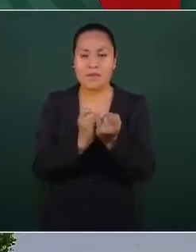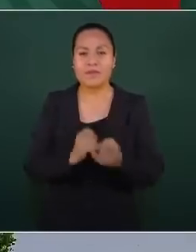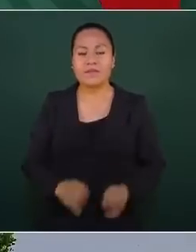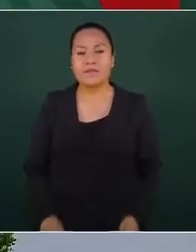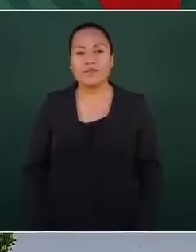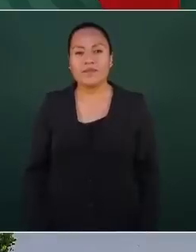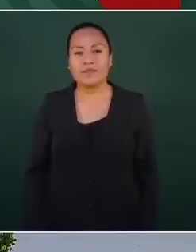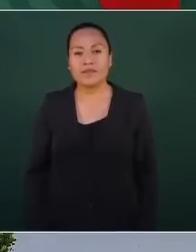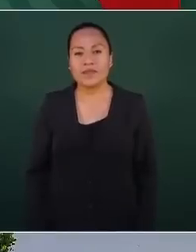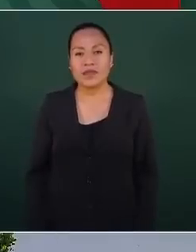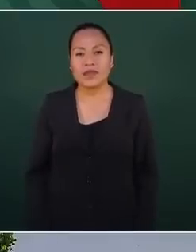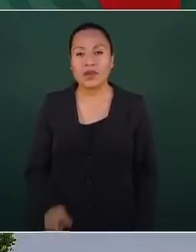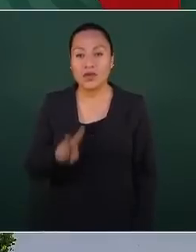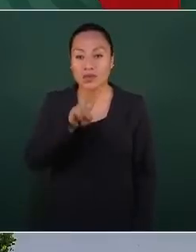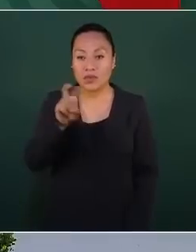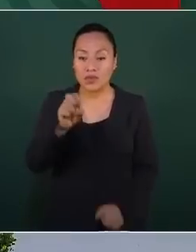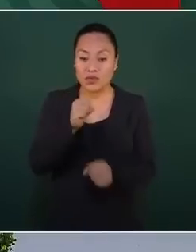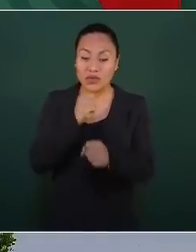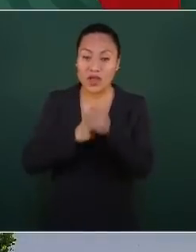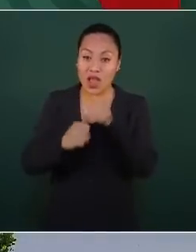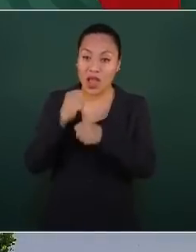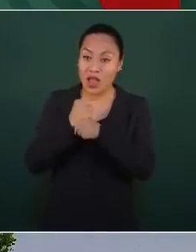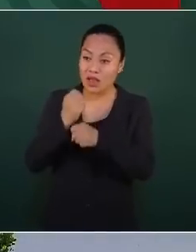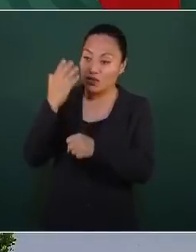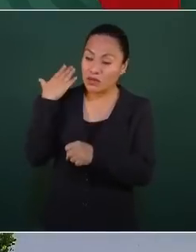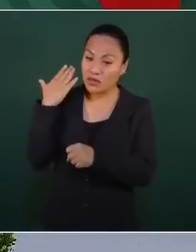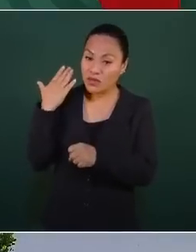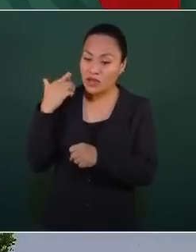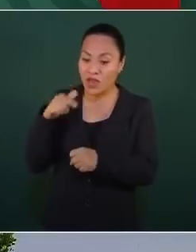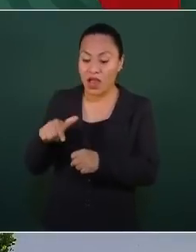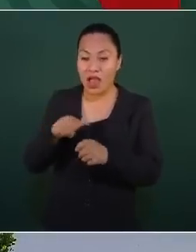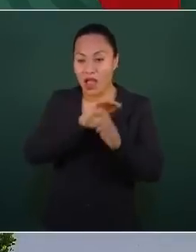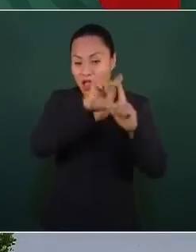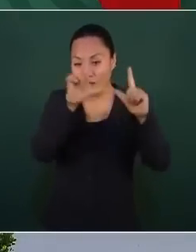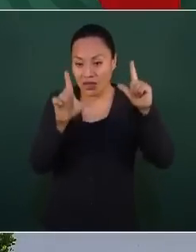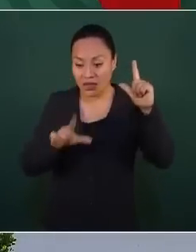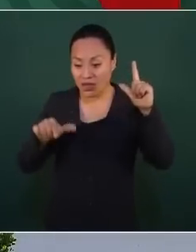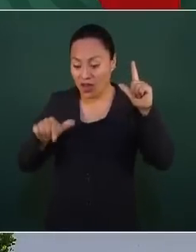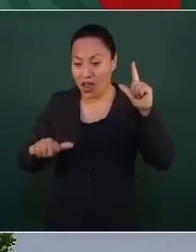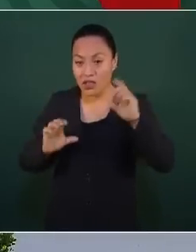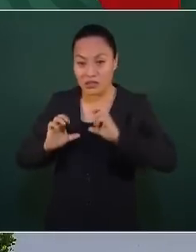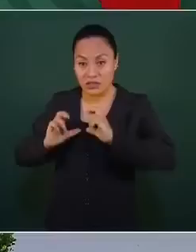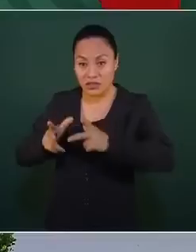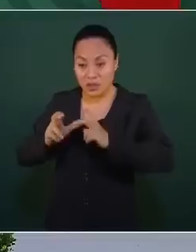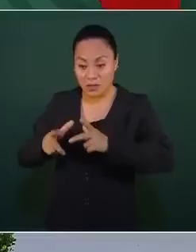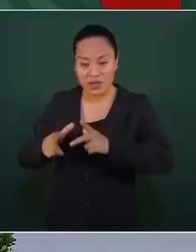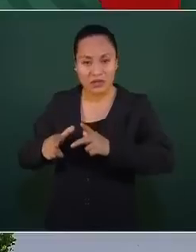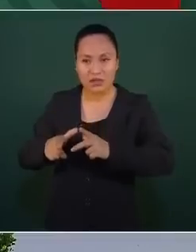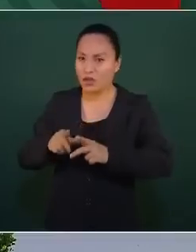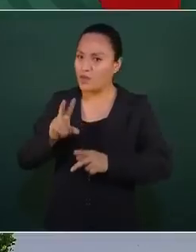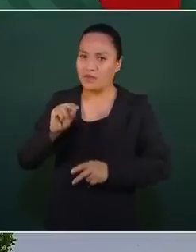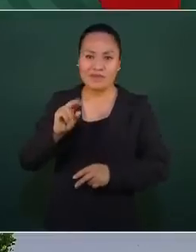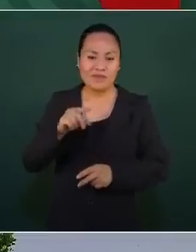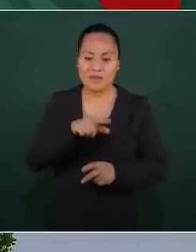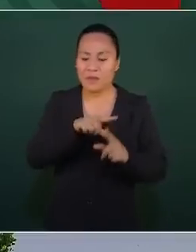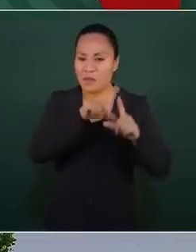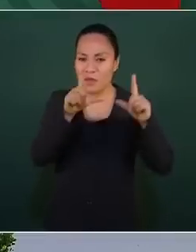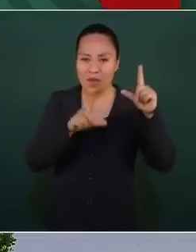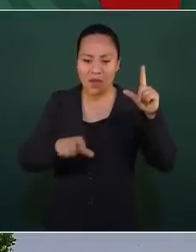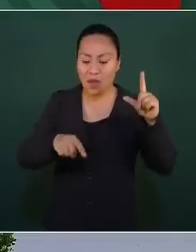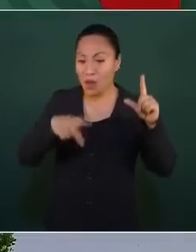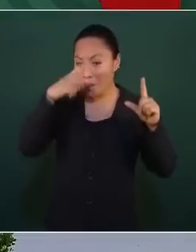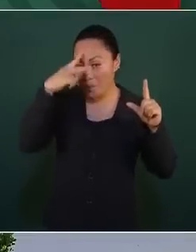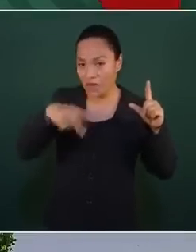De hecho, hace 200 años, Chiapas no pertenecía a México. sino junto